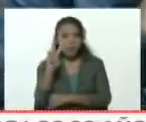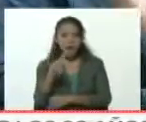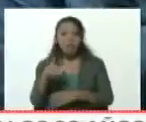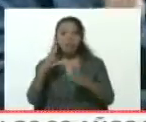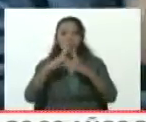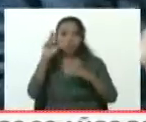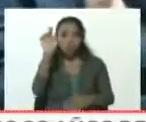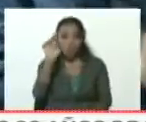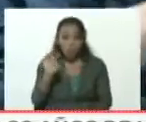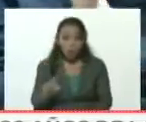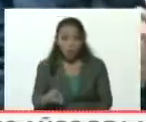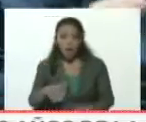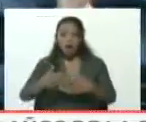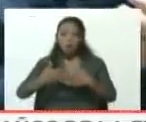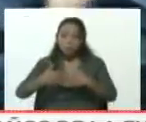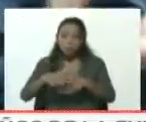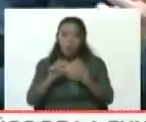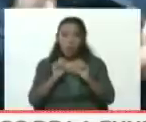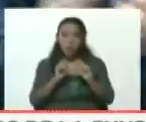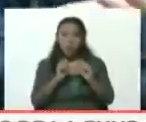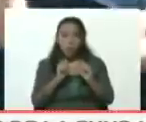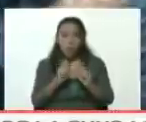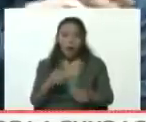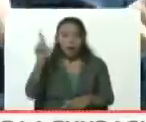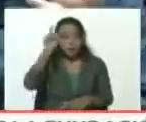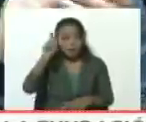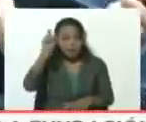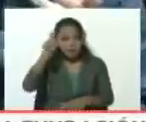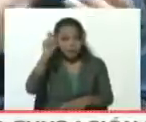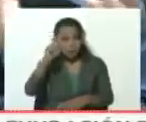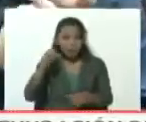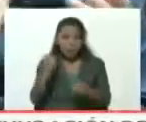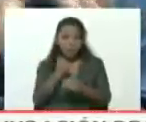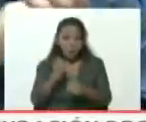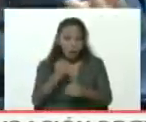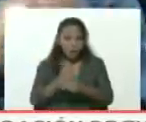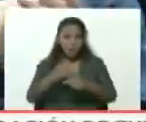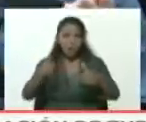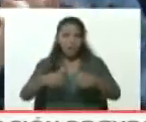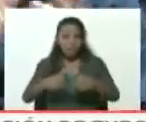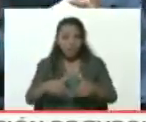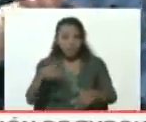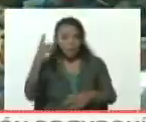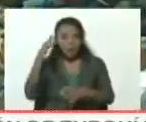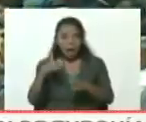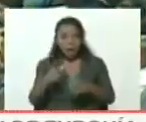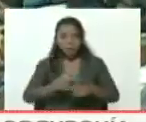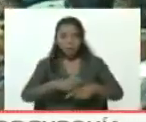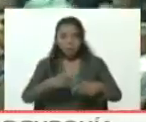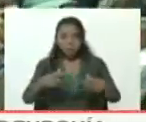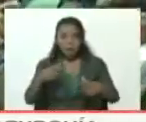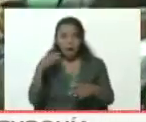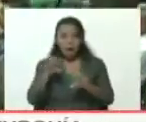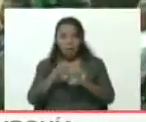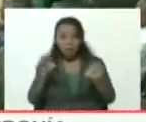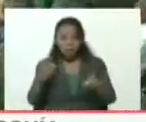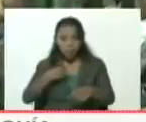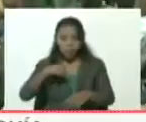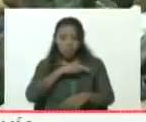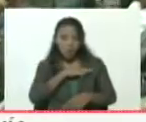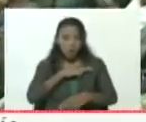cada uno de los salones de clases, a brindarle educaciones a nuestros niños, a brindarle educación a nuestras niñas, a nuestros